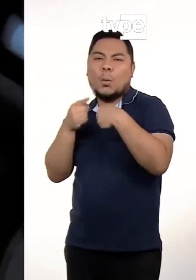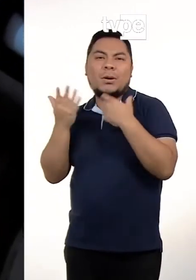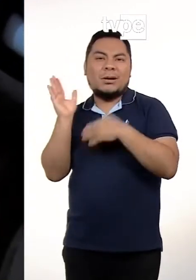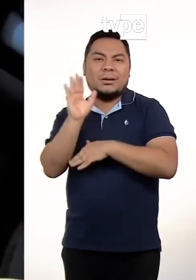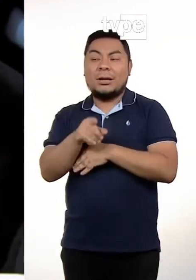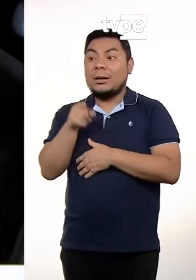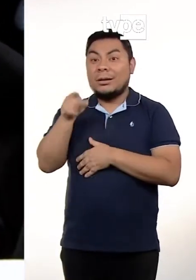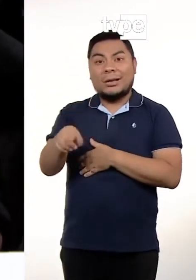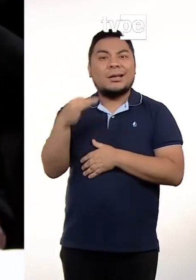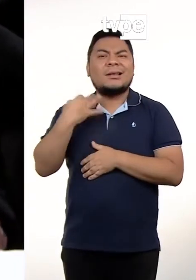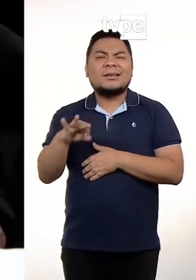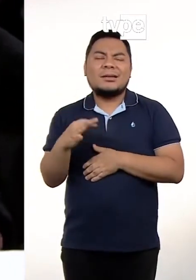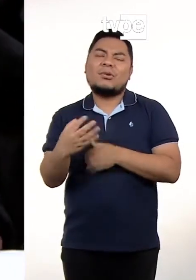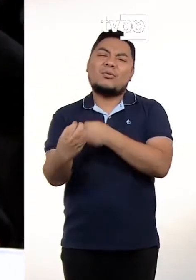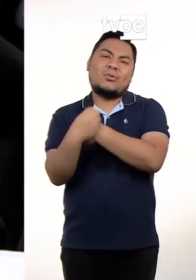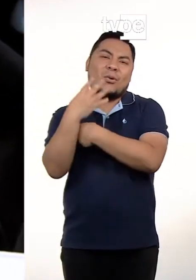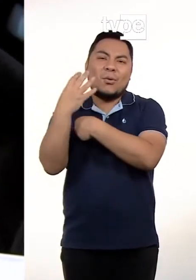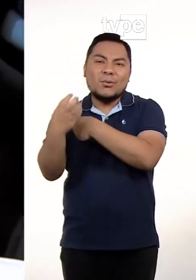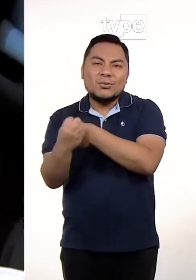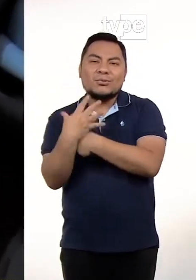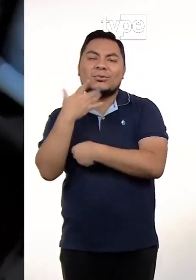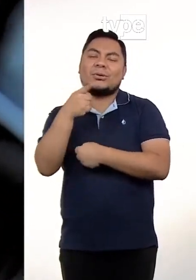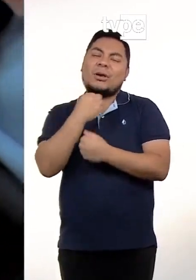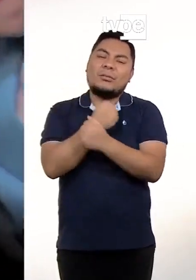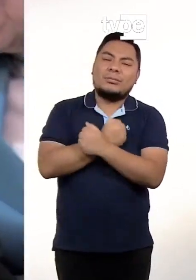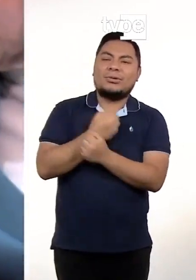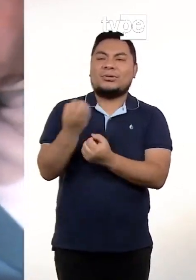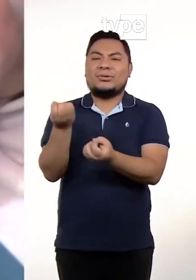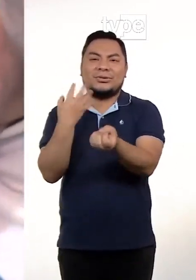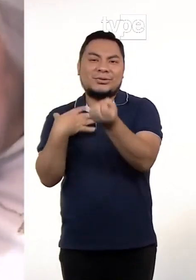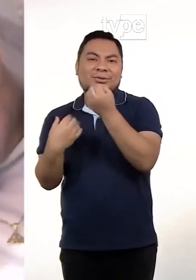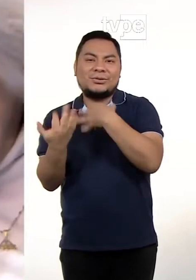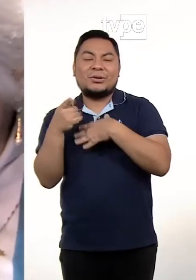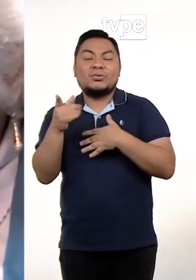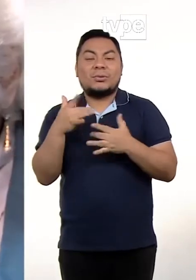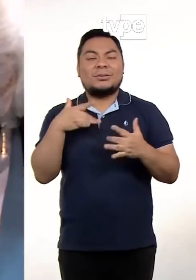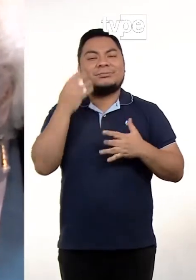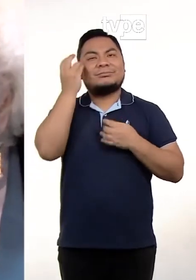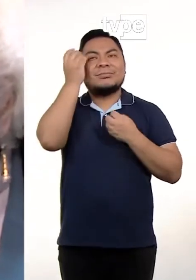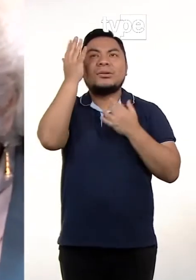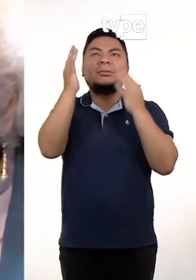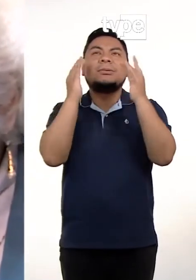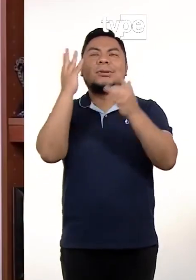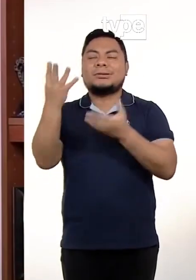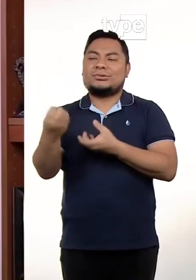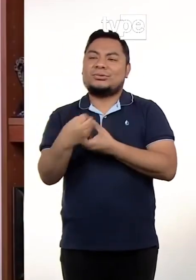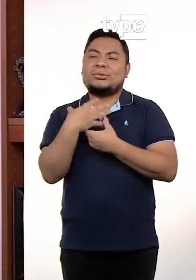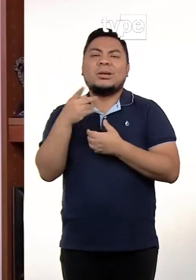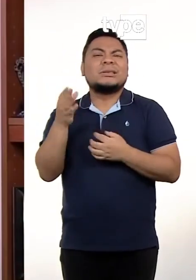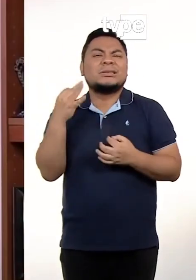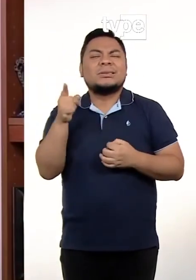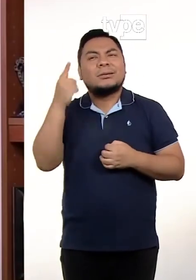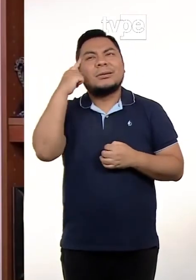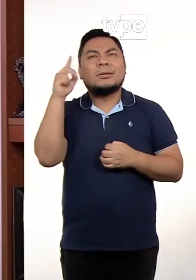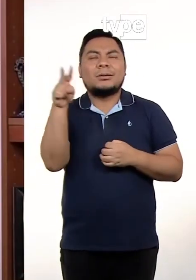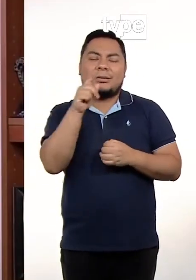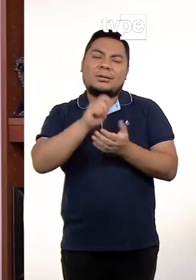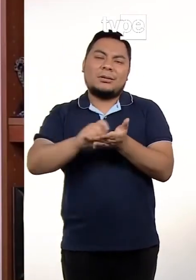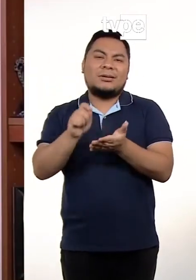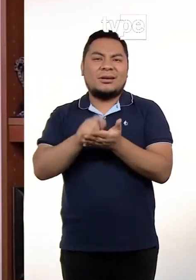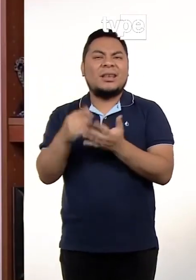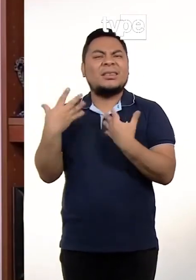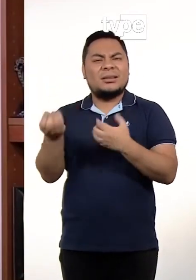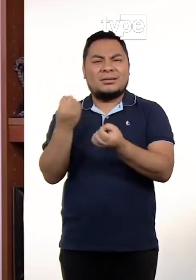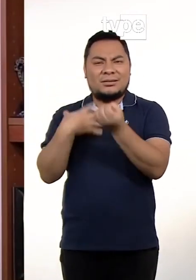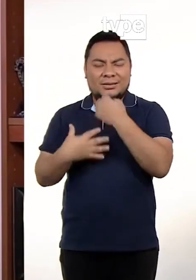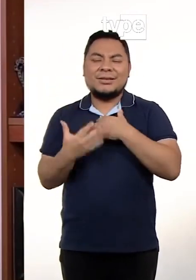de pronto ella en sus consejos, en lo que me quiere decir, está aflorando su inspiración, ¿no? Entonces siempre está